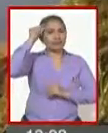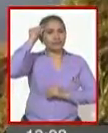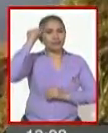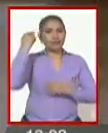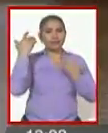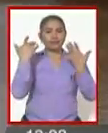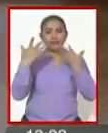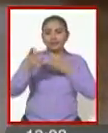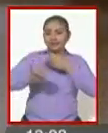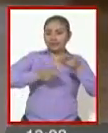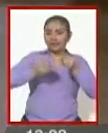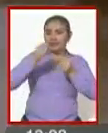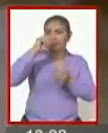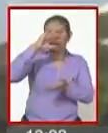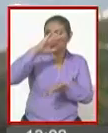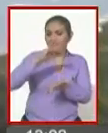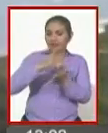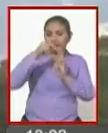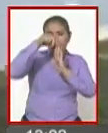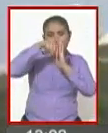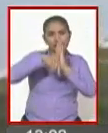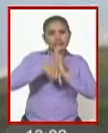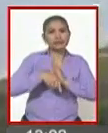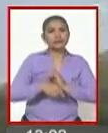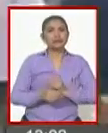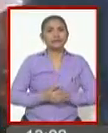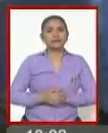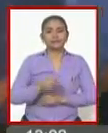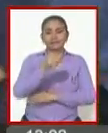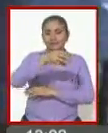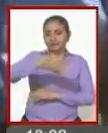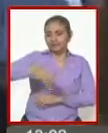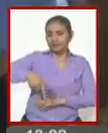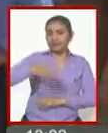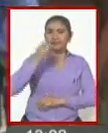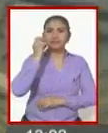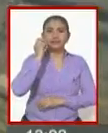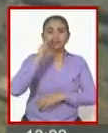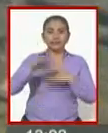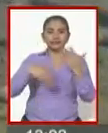está haciendo un control minucioso de los excedentes de plantaciones de coca en todo el país